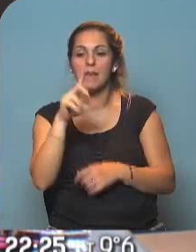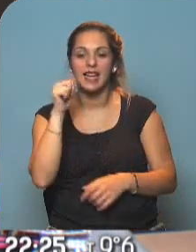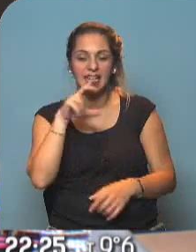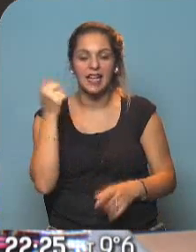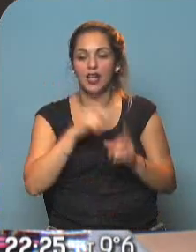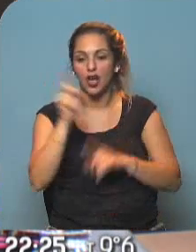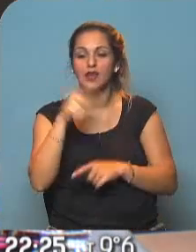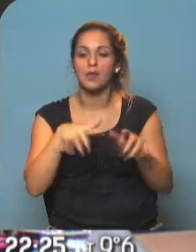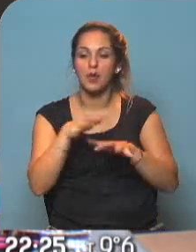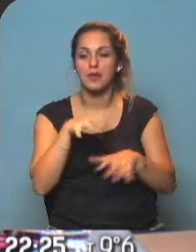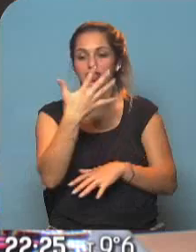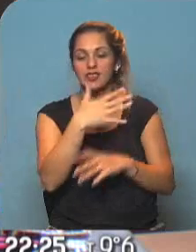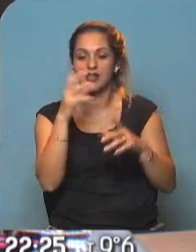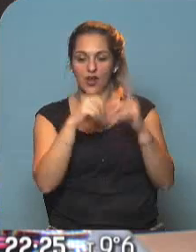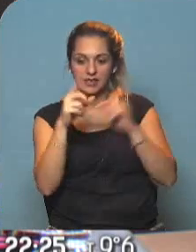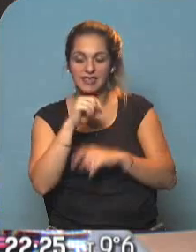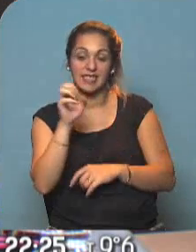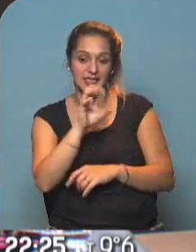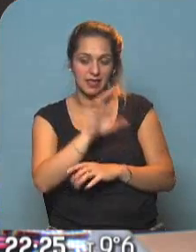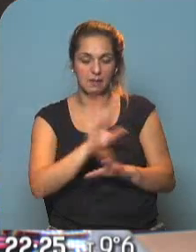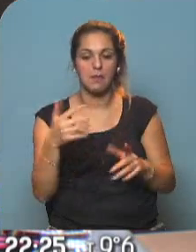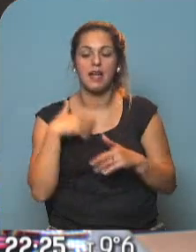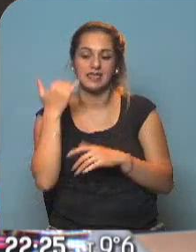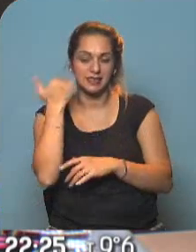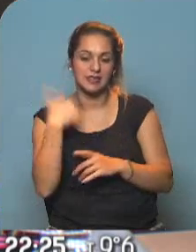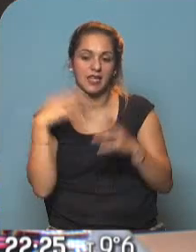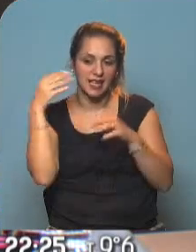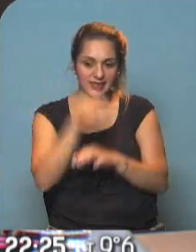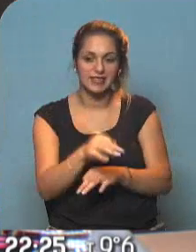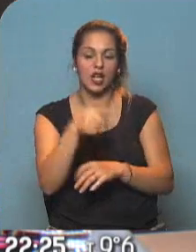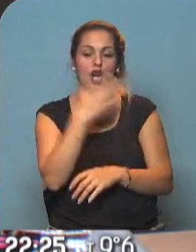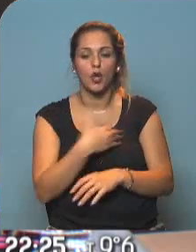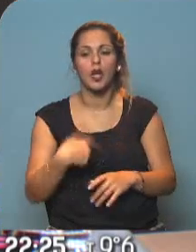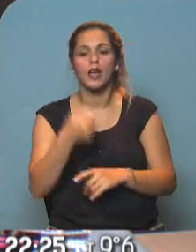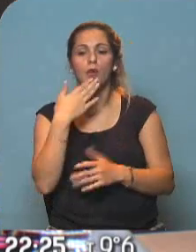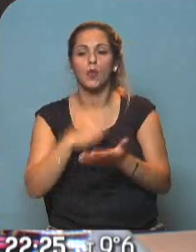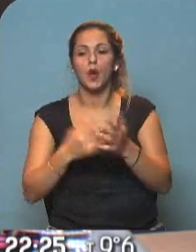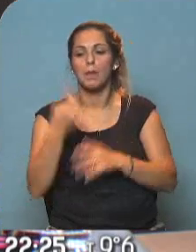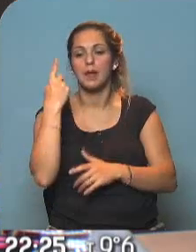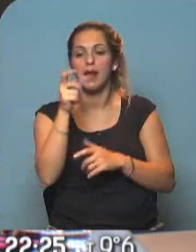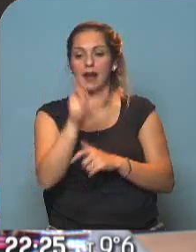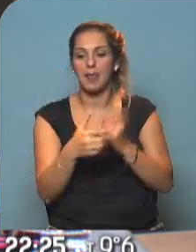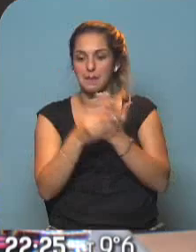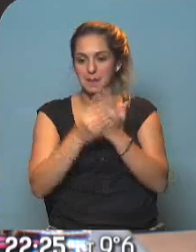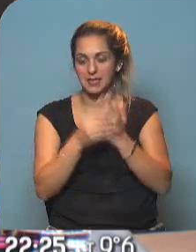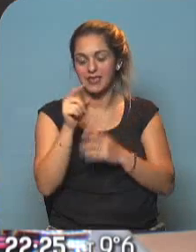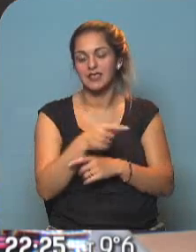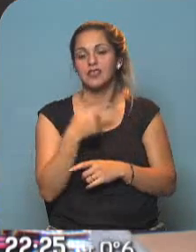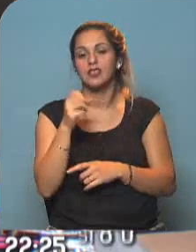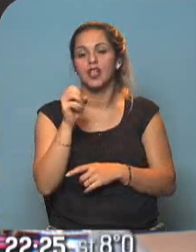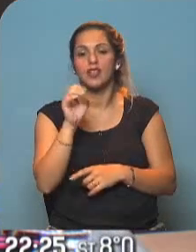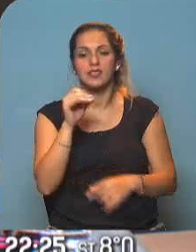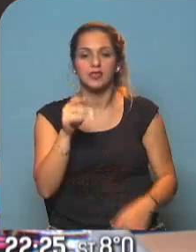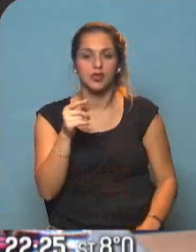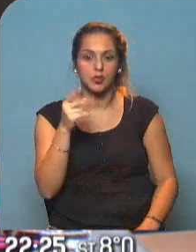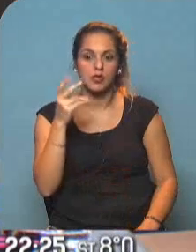movimiento 5 Estrellas consiguieron llegar al gobierno. Quien juró como primer ministro es el académico, hasta ahora desconocido en la política, Giuseppe